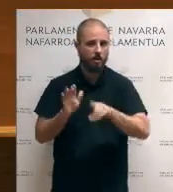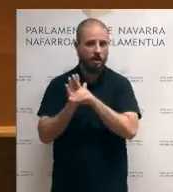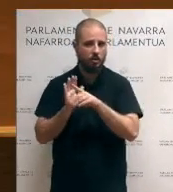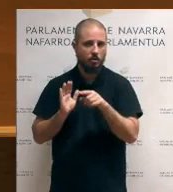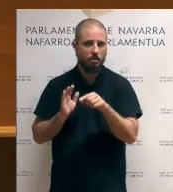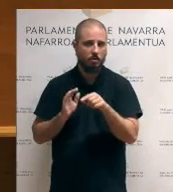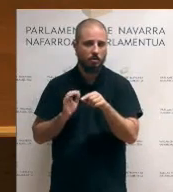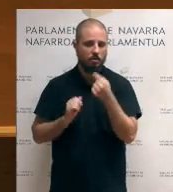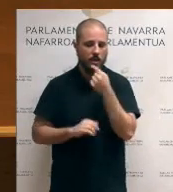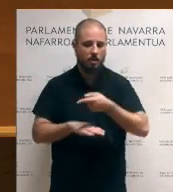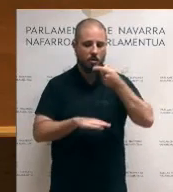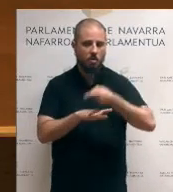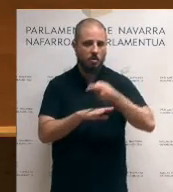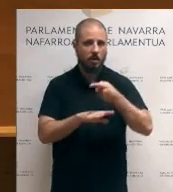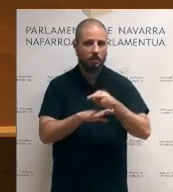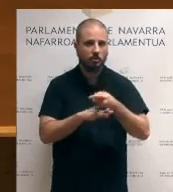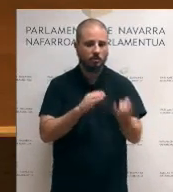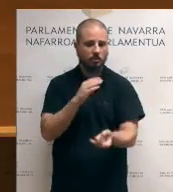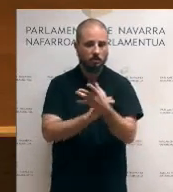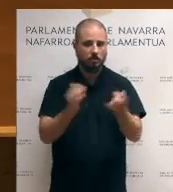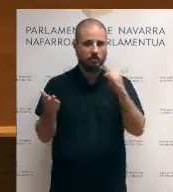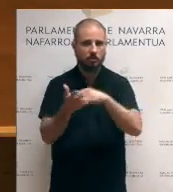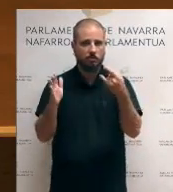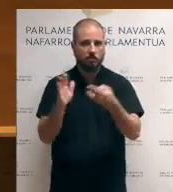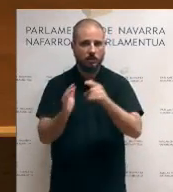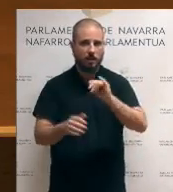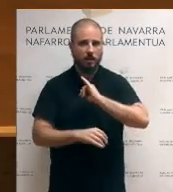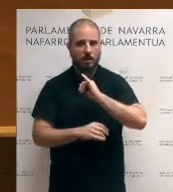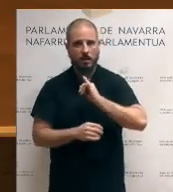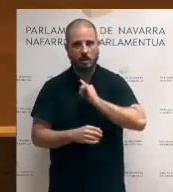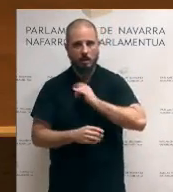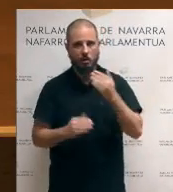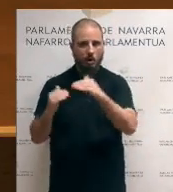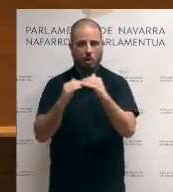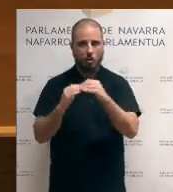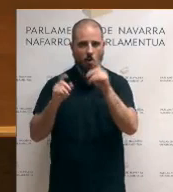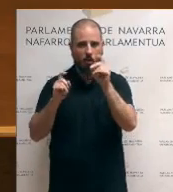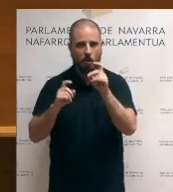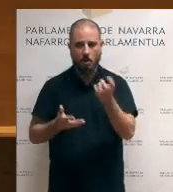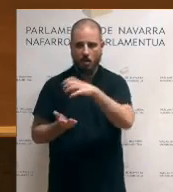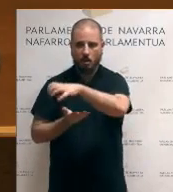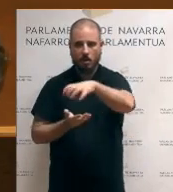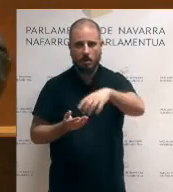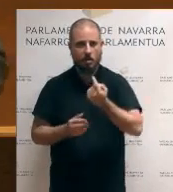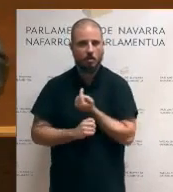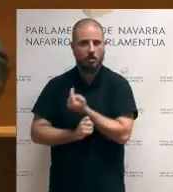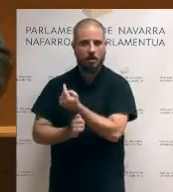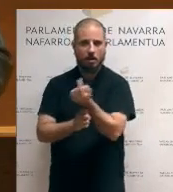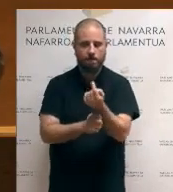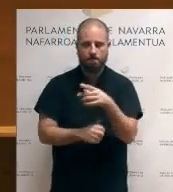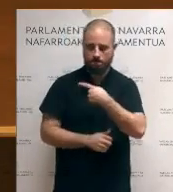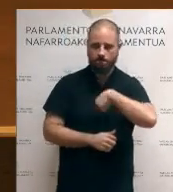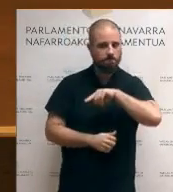como obligatorio la realización de un plan de identidad coeducadora para cada centro educativo, cuestión que desde UPN siempre